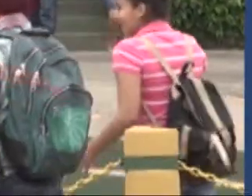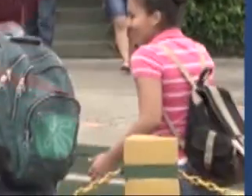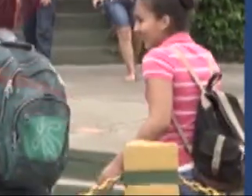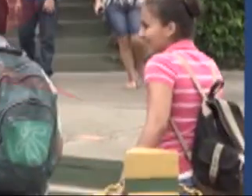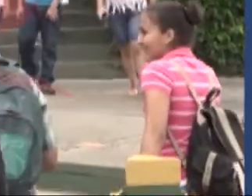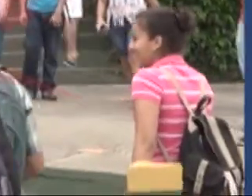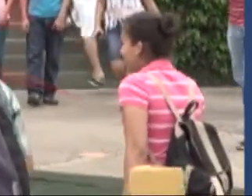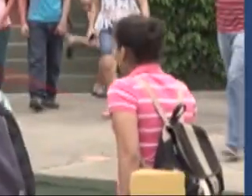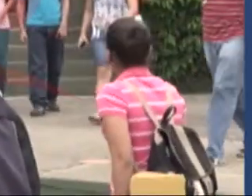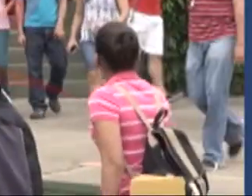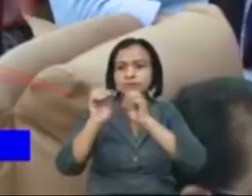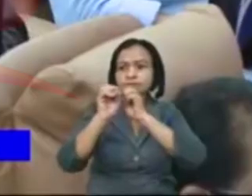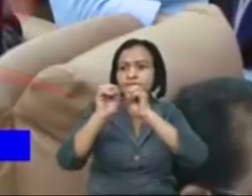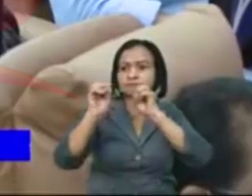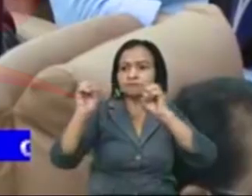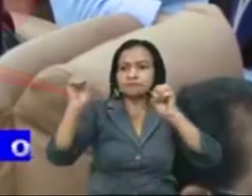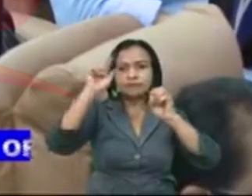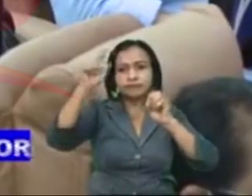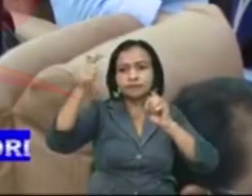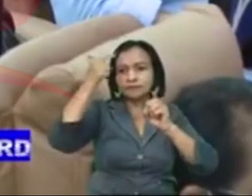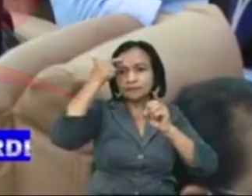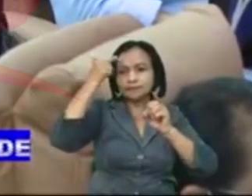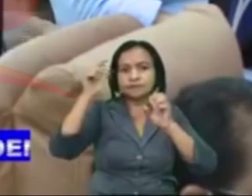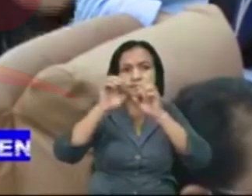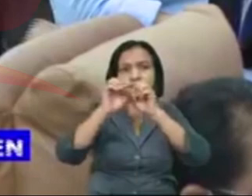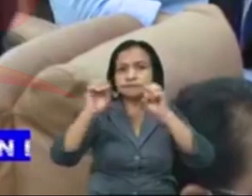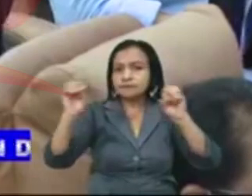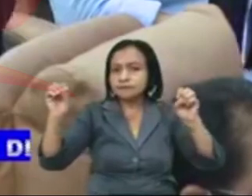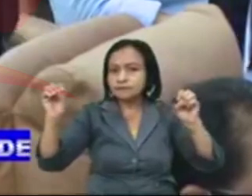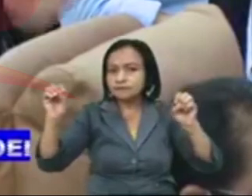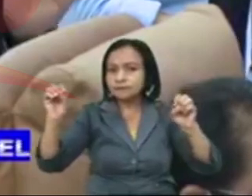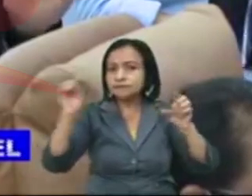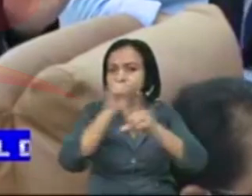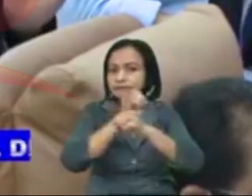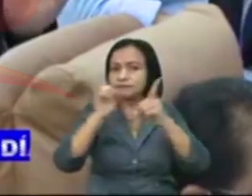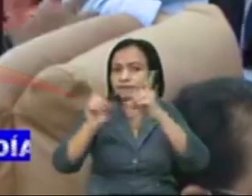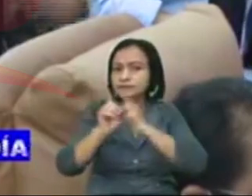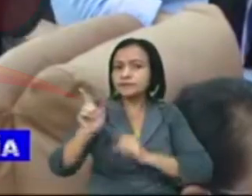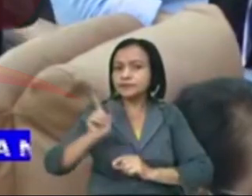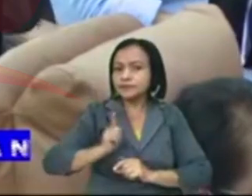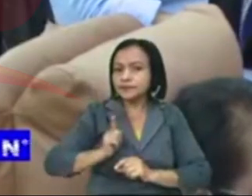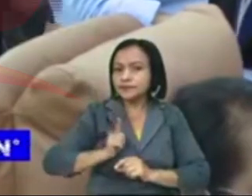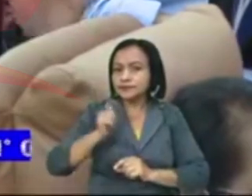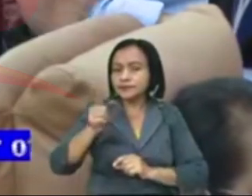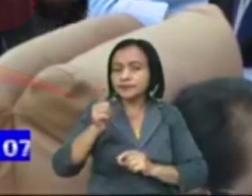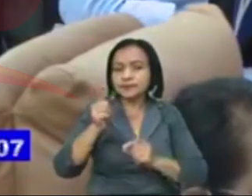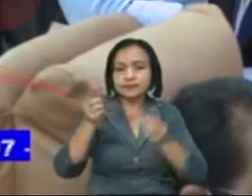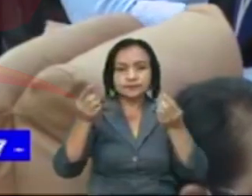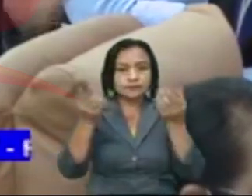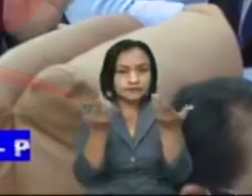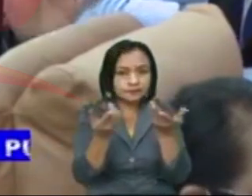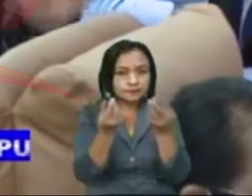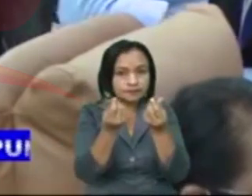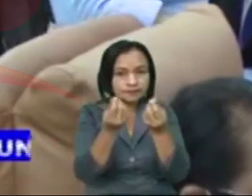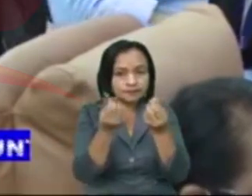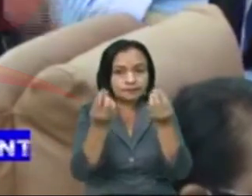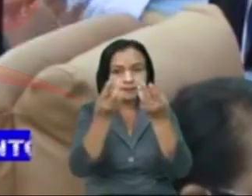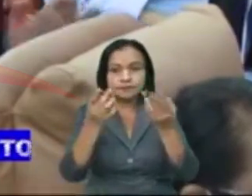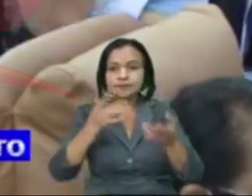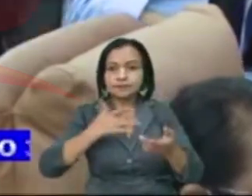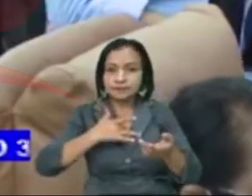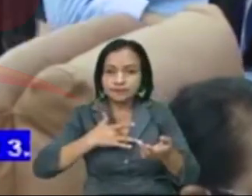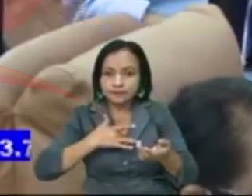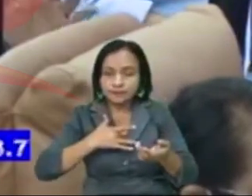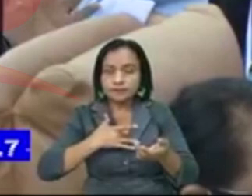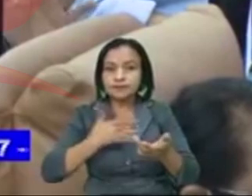si no tenés un gobierno que garantiza los recursos económicos necesarios